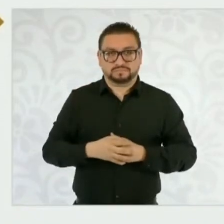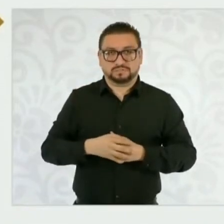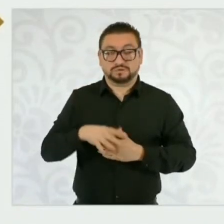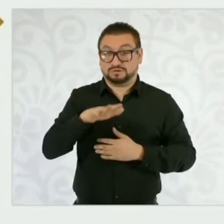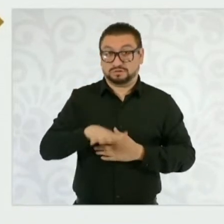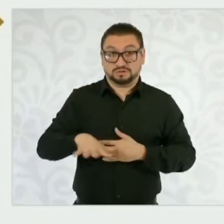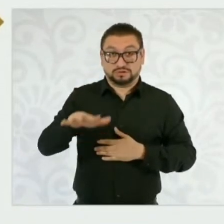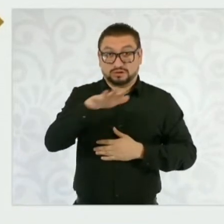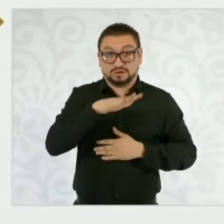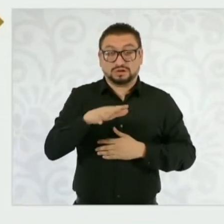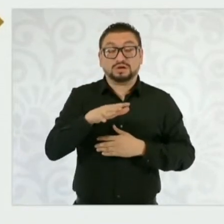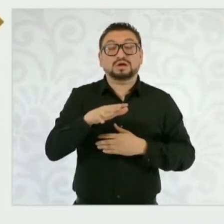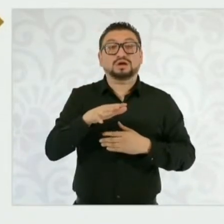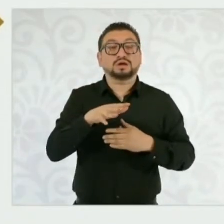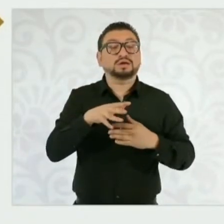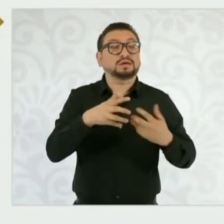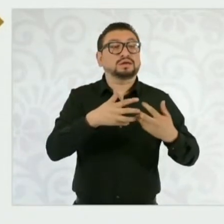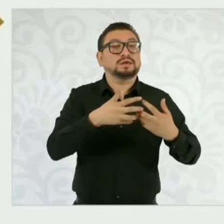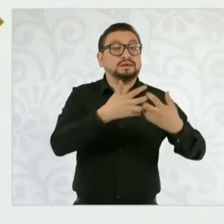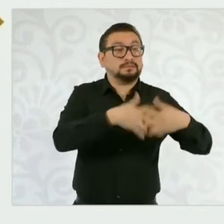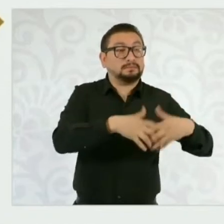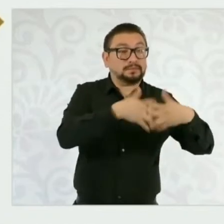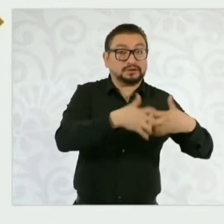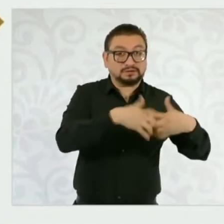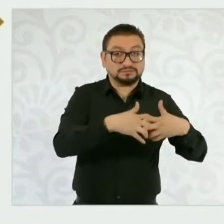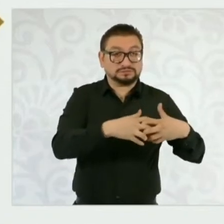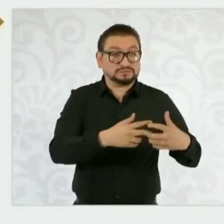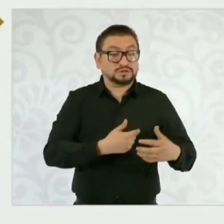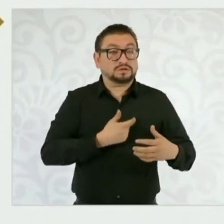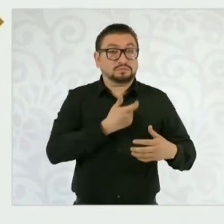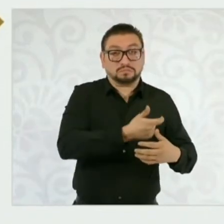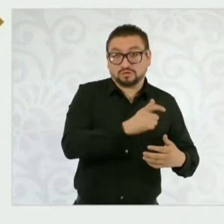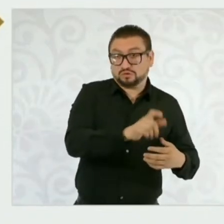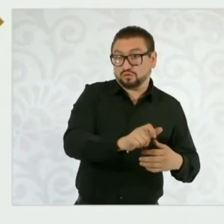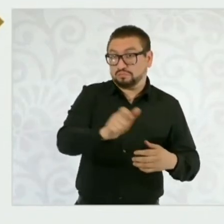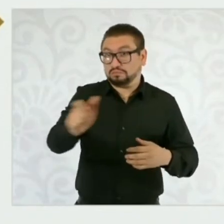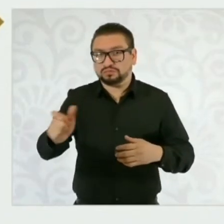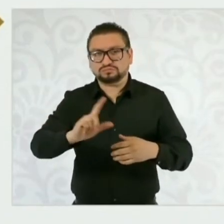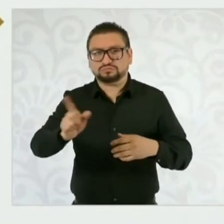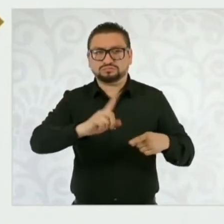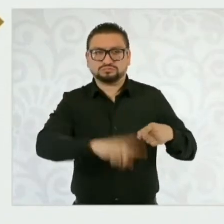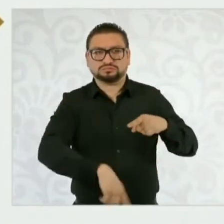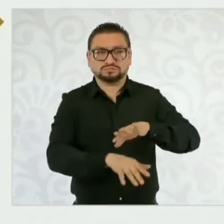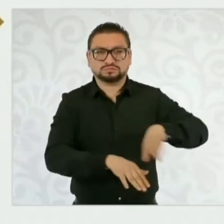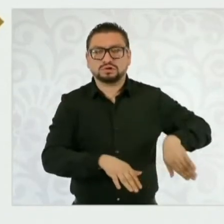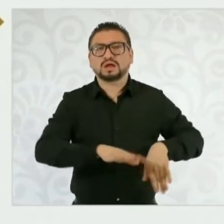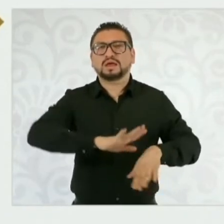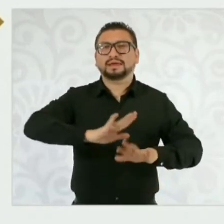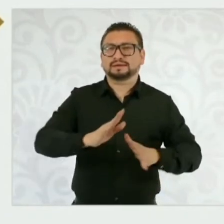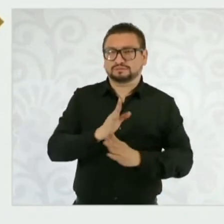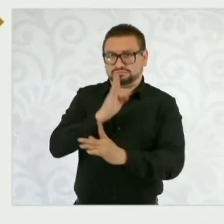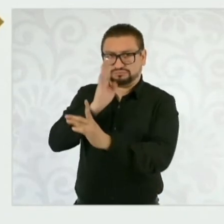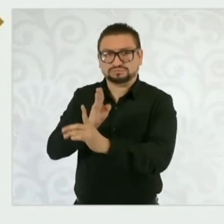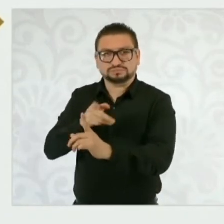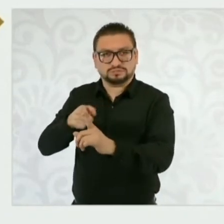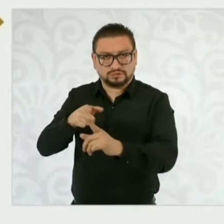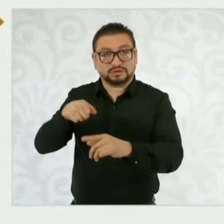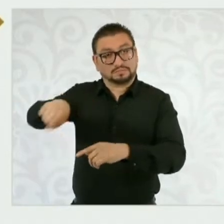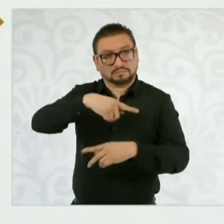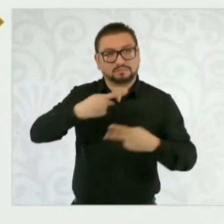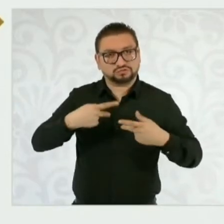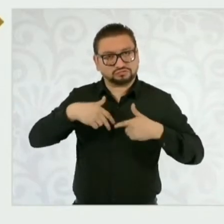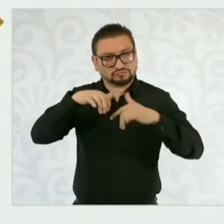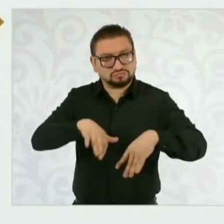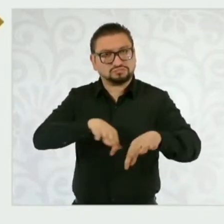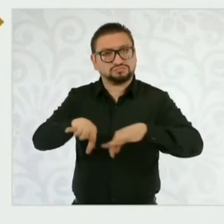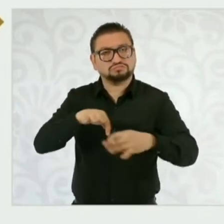de la subcontratación y cómo la eliminación de la subcontratación, también ha tenido un efecto importante en el aumento de los ingresos para todos